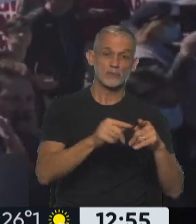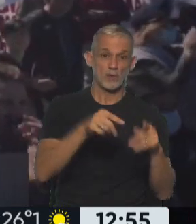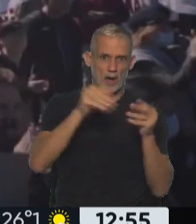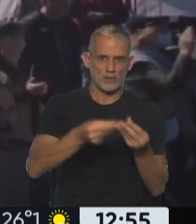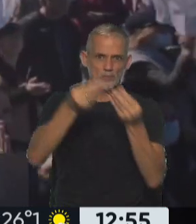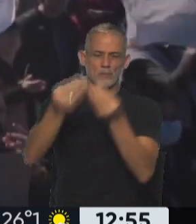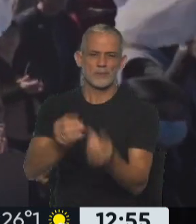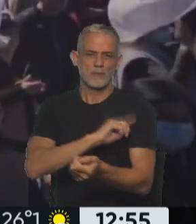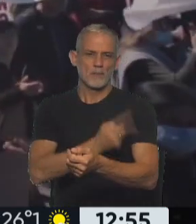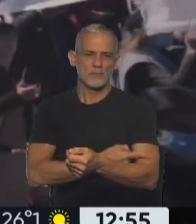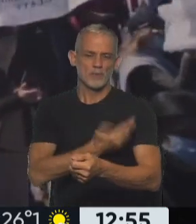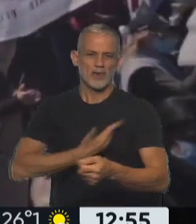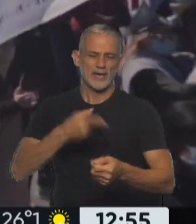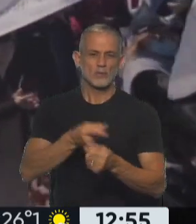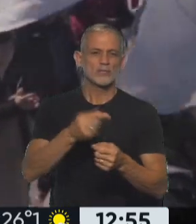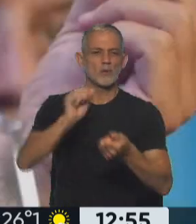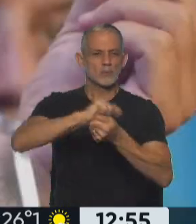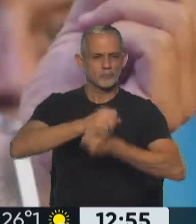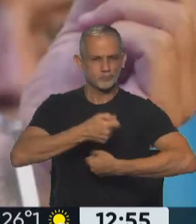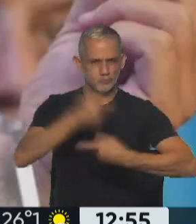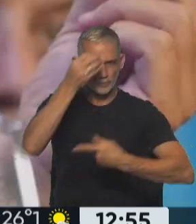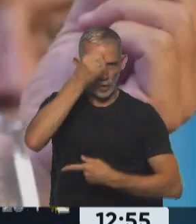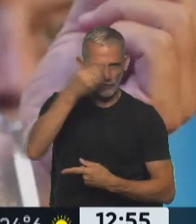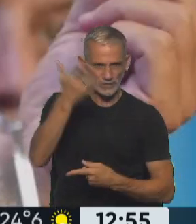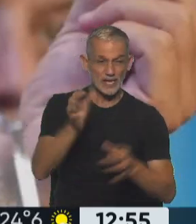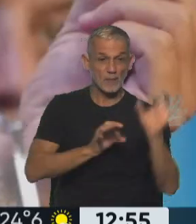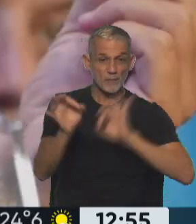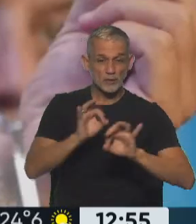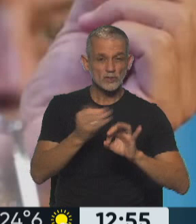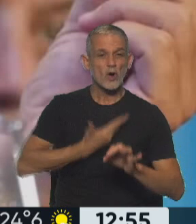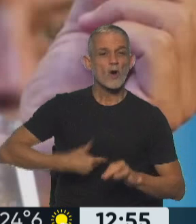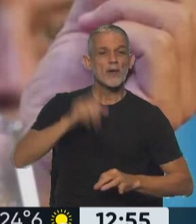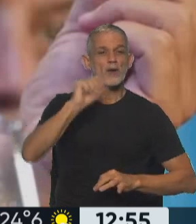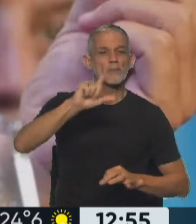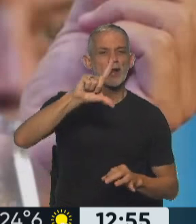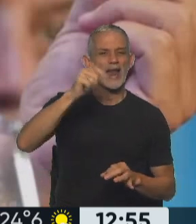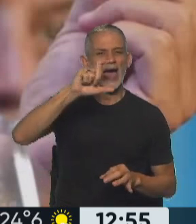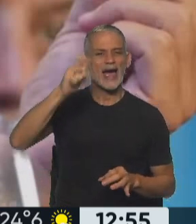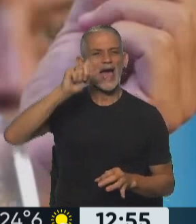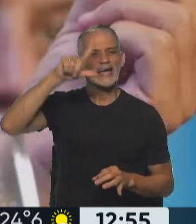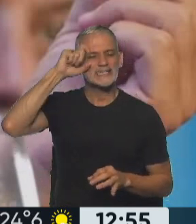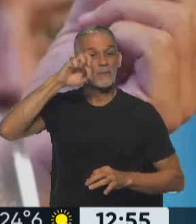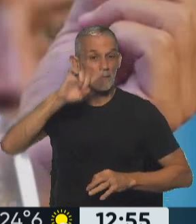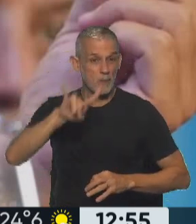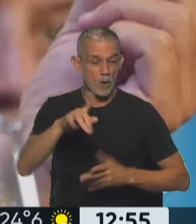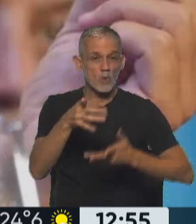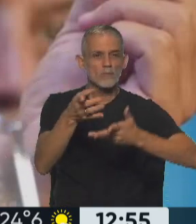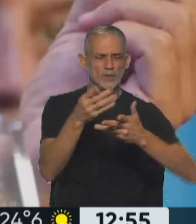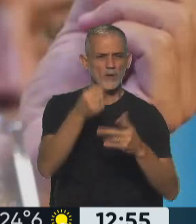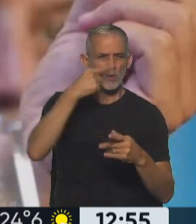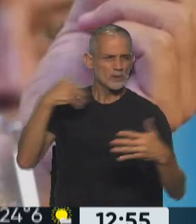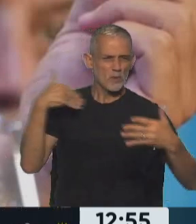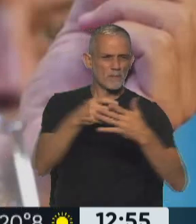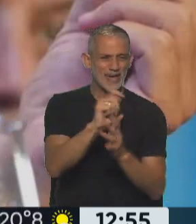Ejecutivo para su promulgación. El proyecto impulsado por el gobierno de Luis Lacalle Pou tuvo en estos